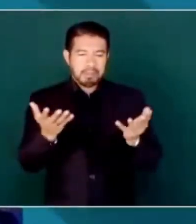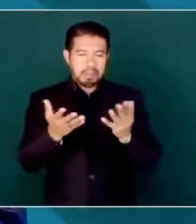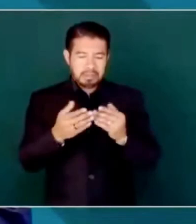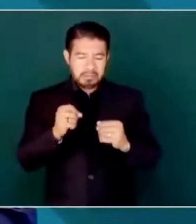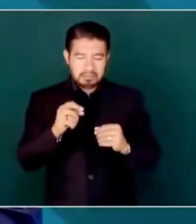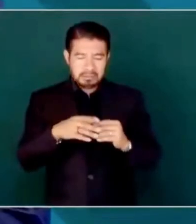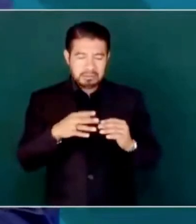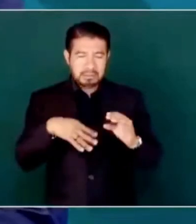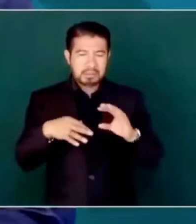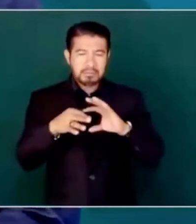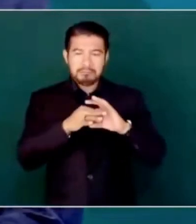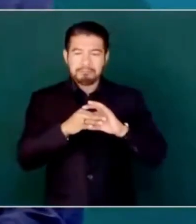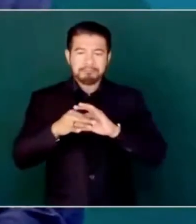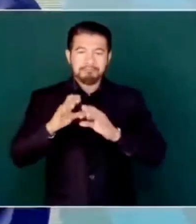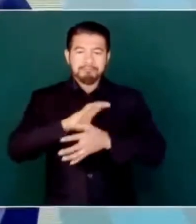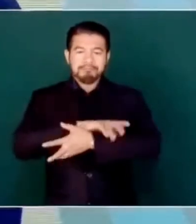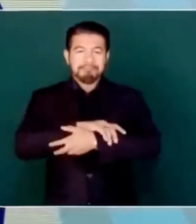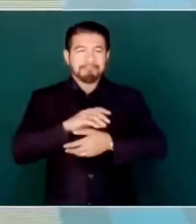en los medios